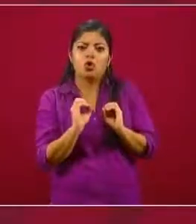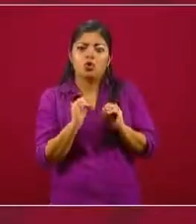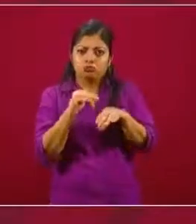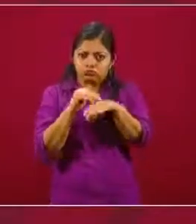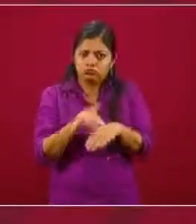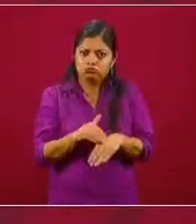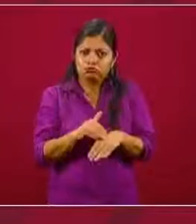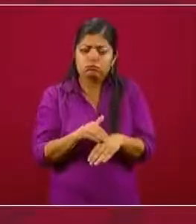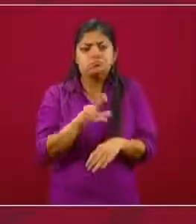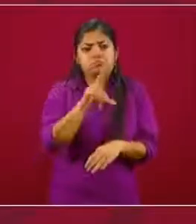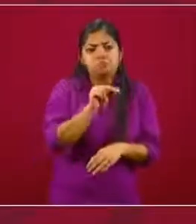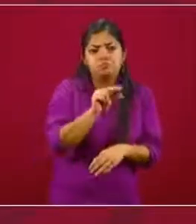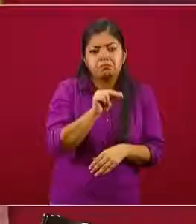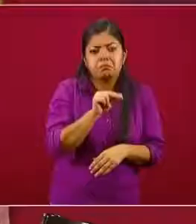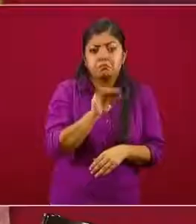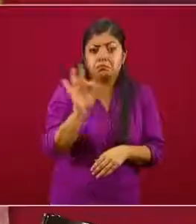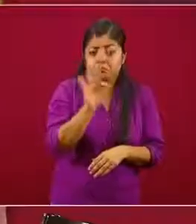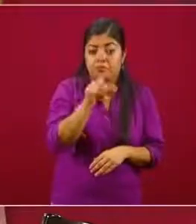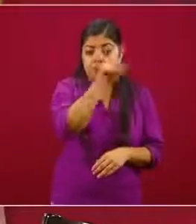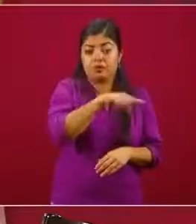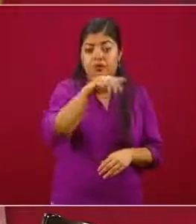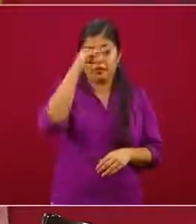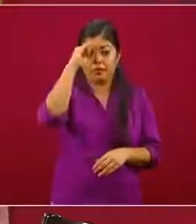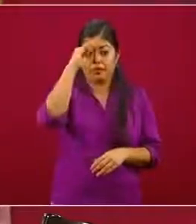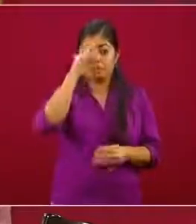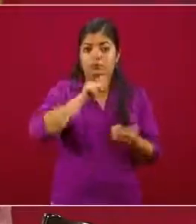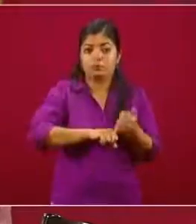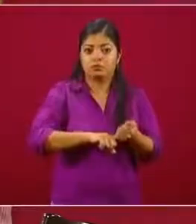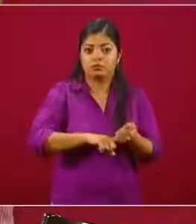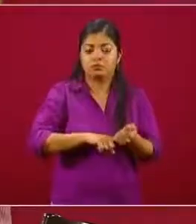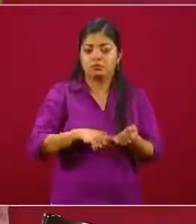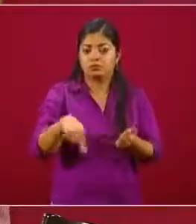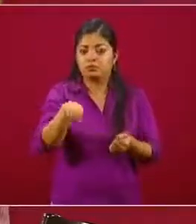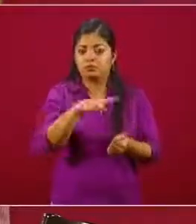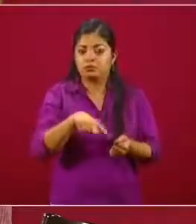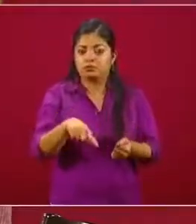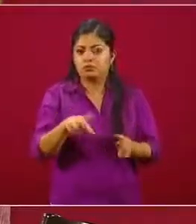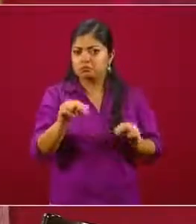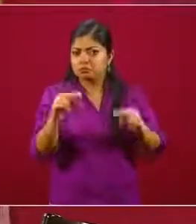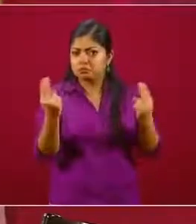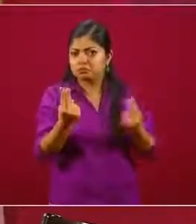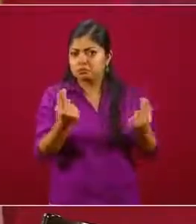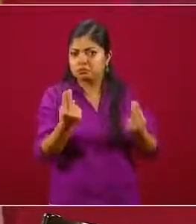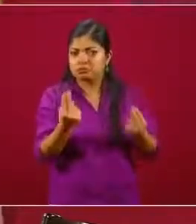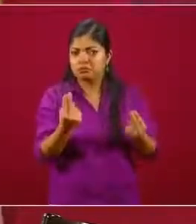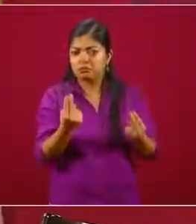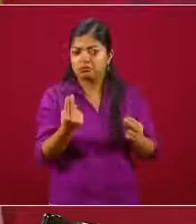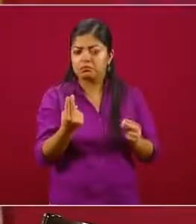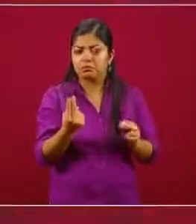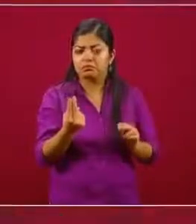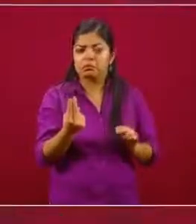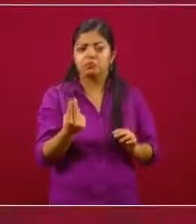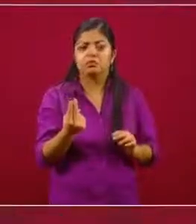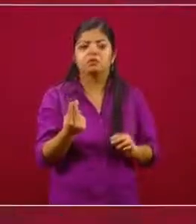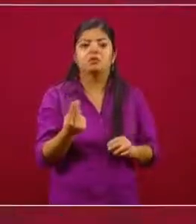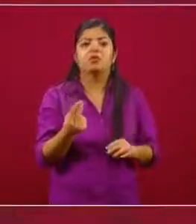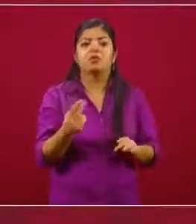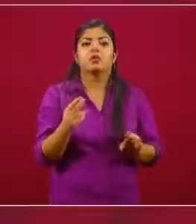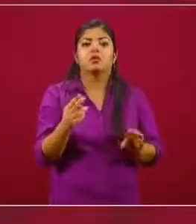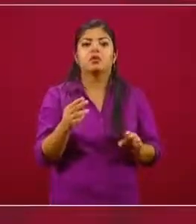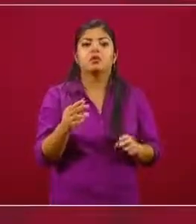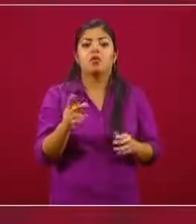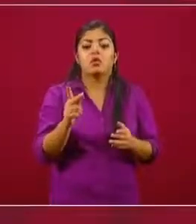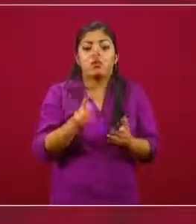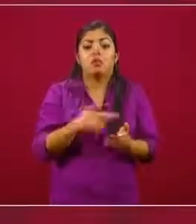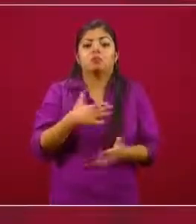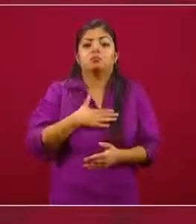y entonces, si consideran, de acuerdo a su riesgo, que no son necesarias, no refrendarlas para su